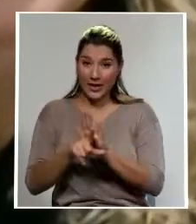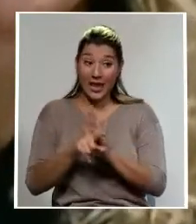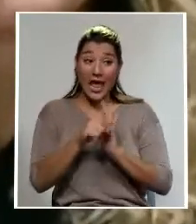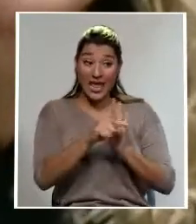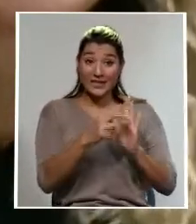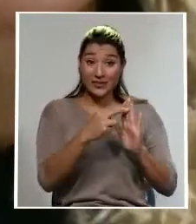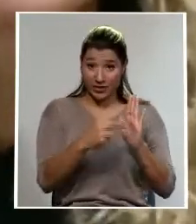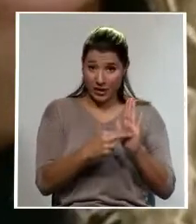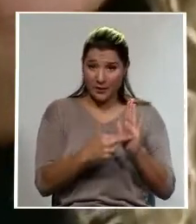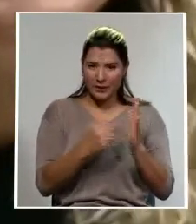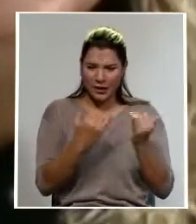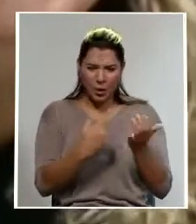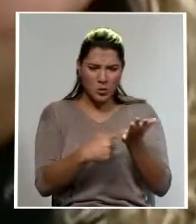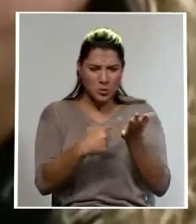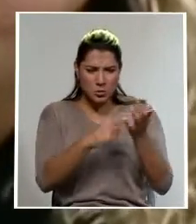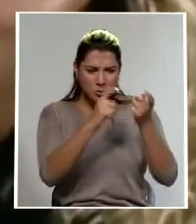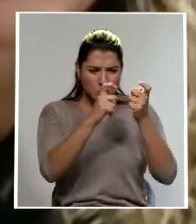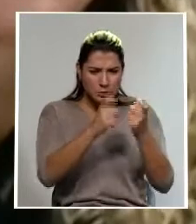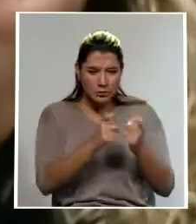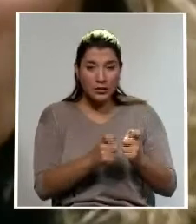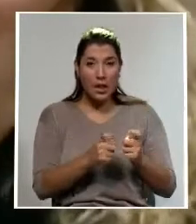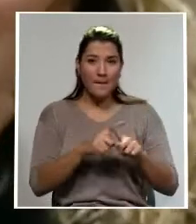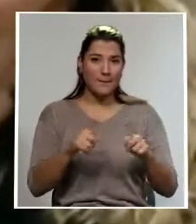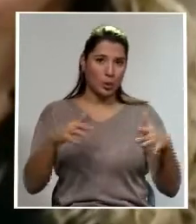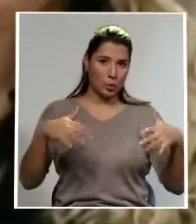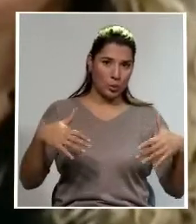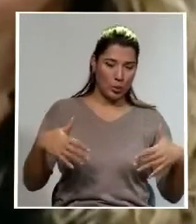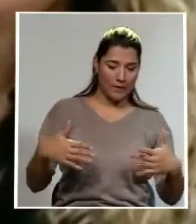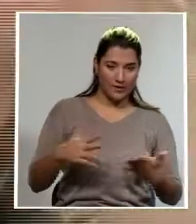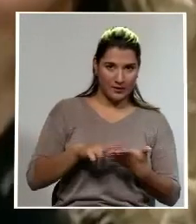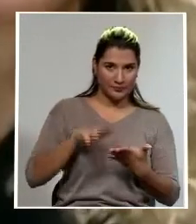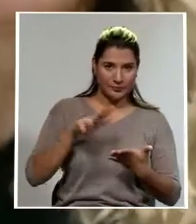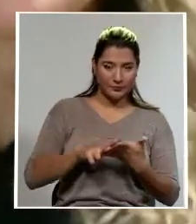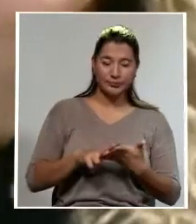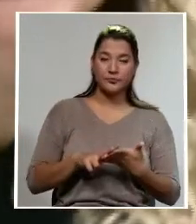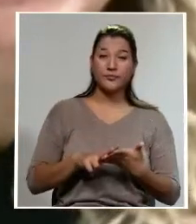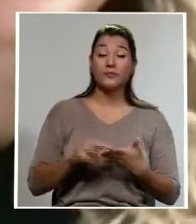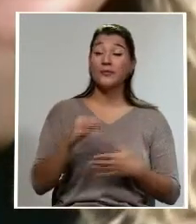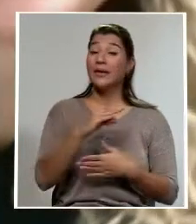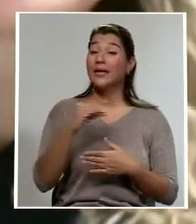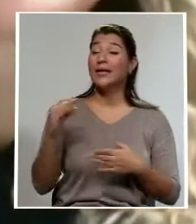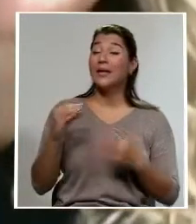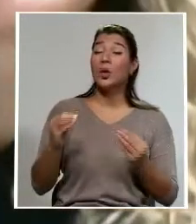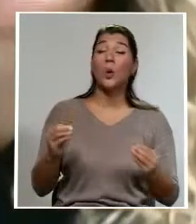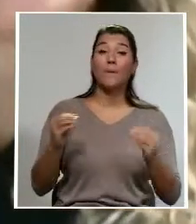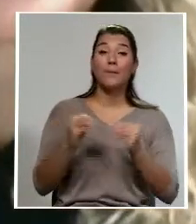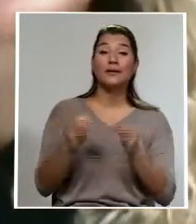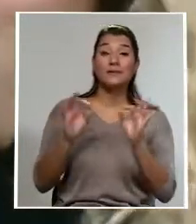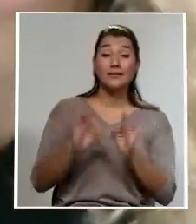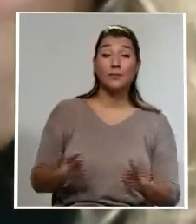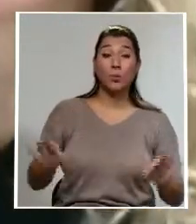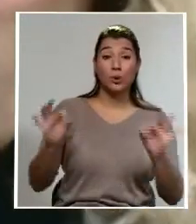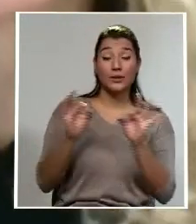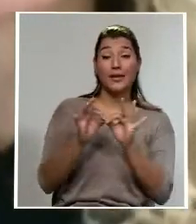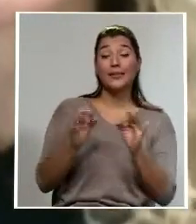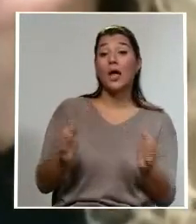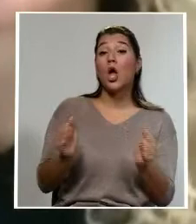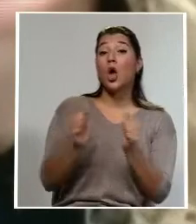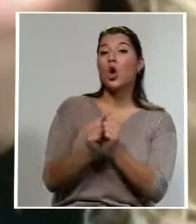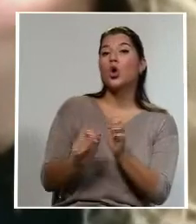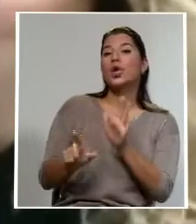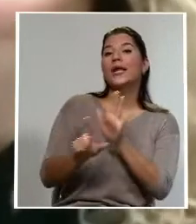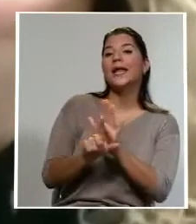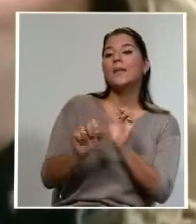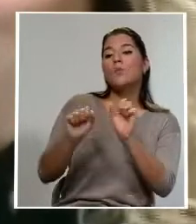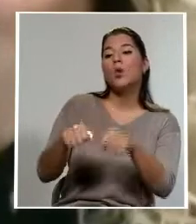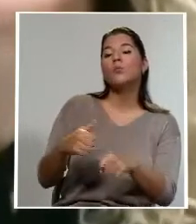modificarlo y actualizarlo, pero no ha entrado aún en vigencia. Y lo primordial es que con la ley tenemos esa seguridad